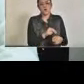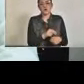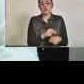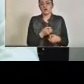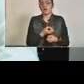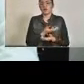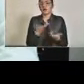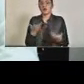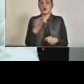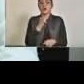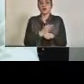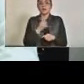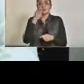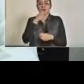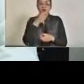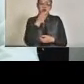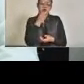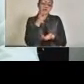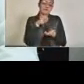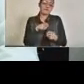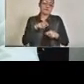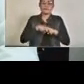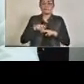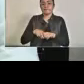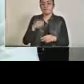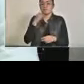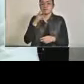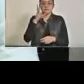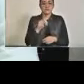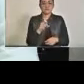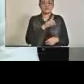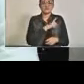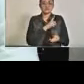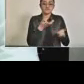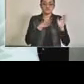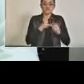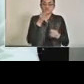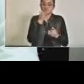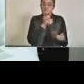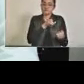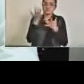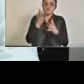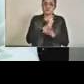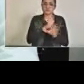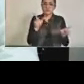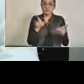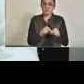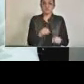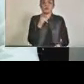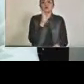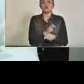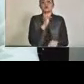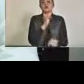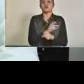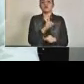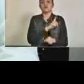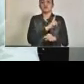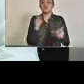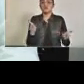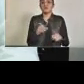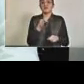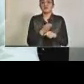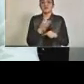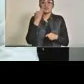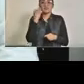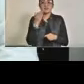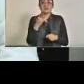ni expedidos para servicio en el lugar, sino fundamentalmente ahora que incluso es vende la